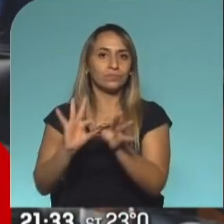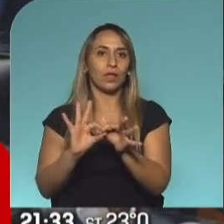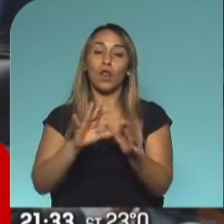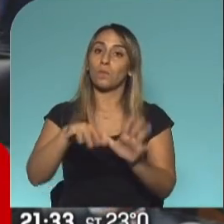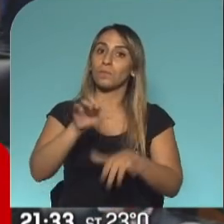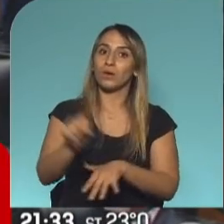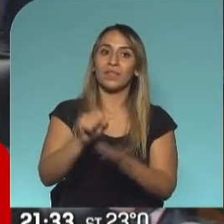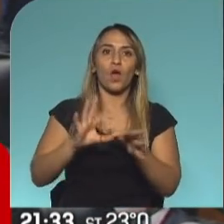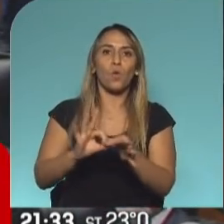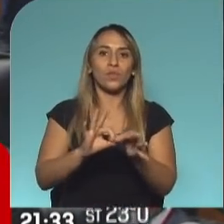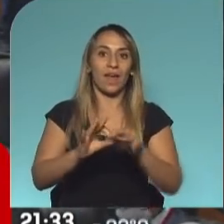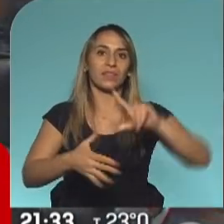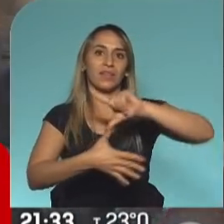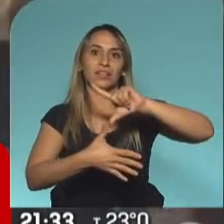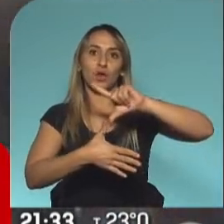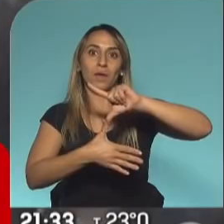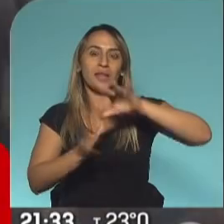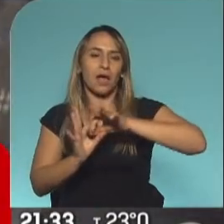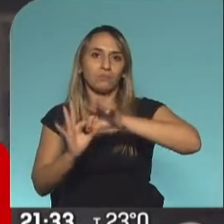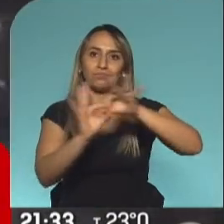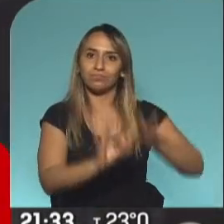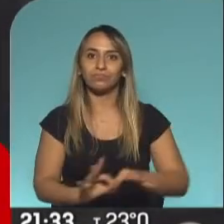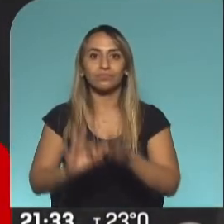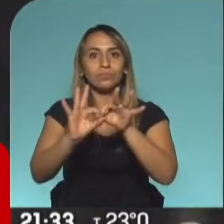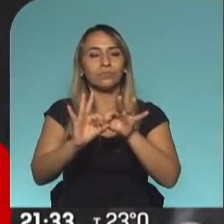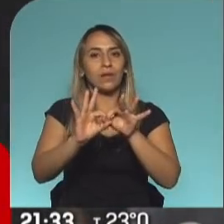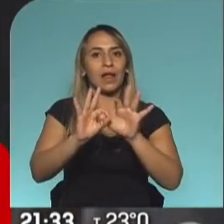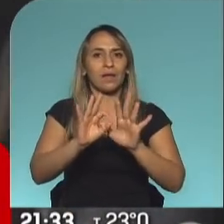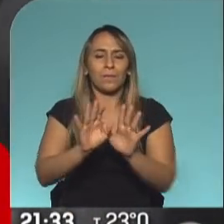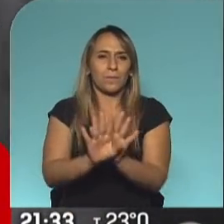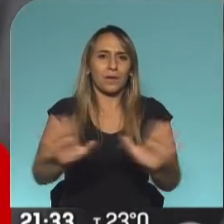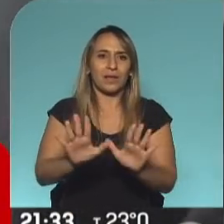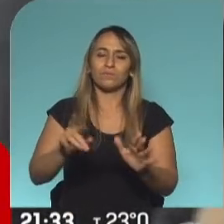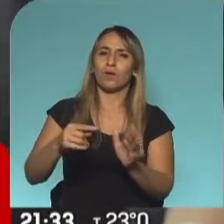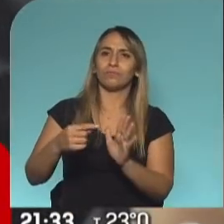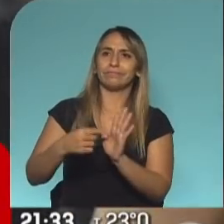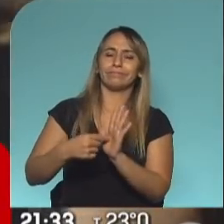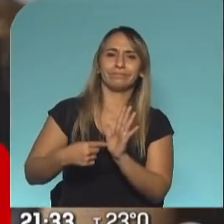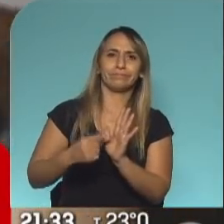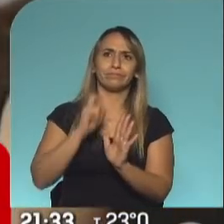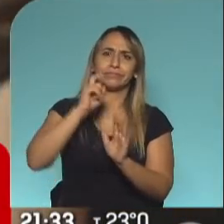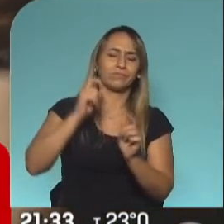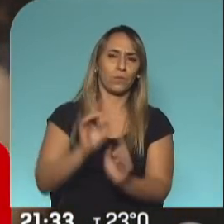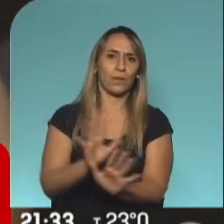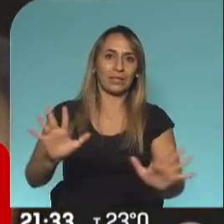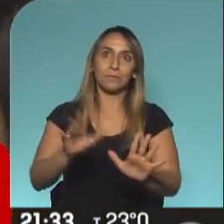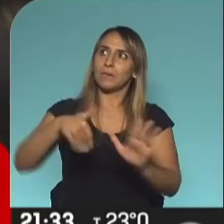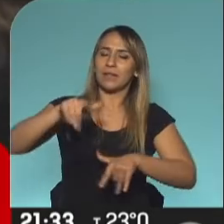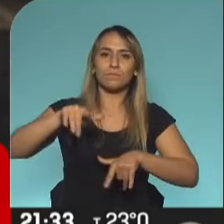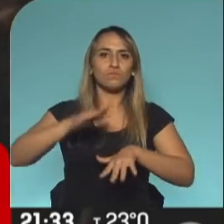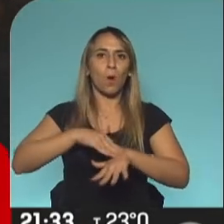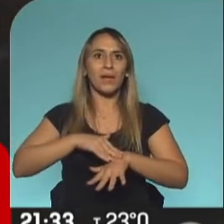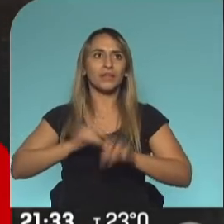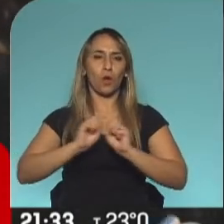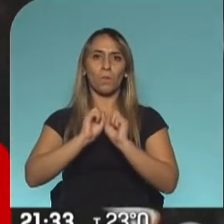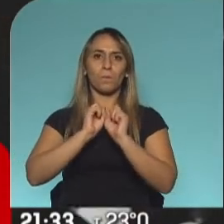en Latinoamérica para poder sobrellevar justamente las inequidades, sobre todo en un contexto de pandemia, con citas al